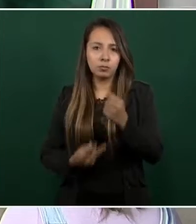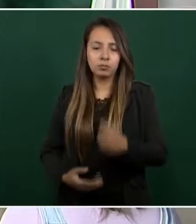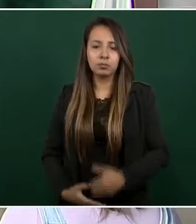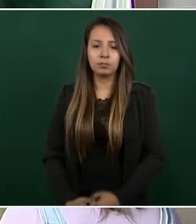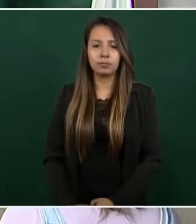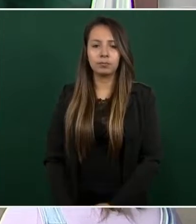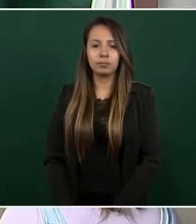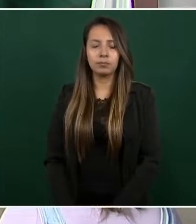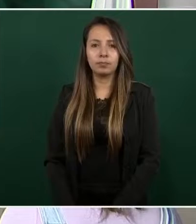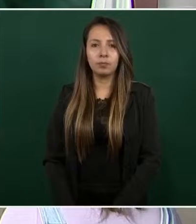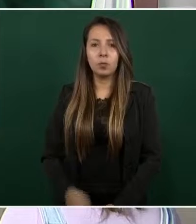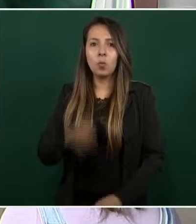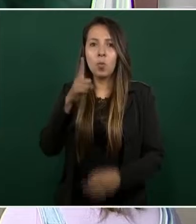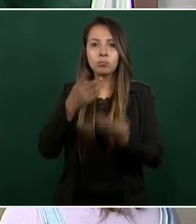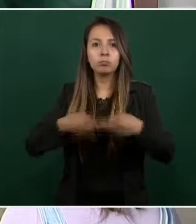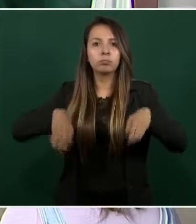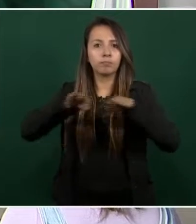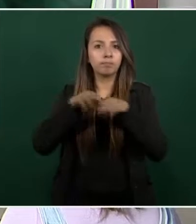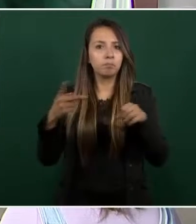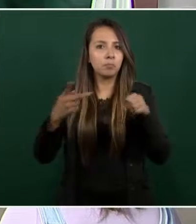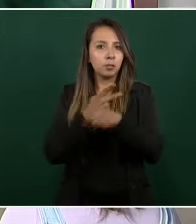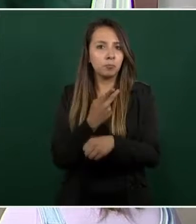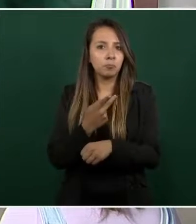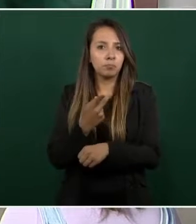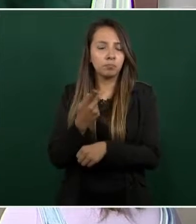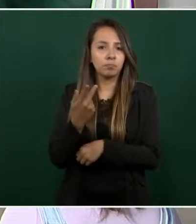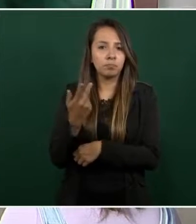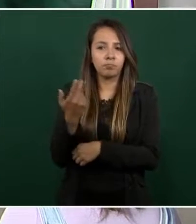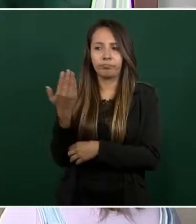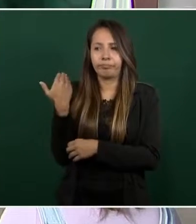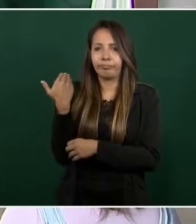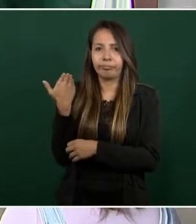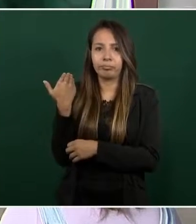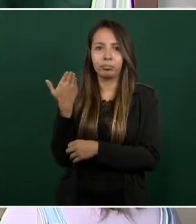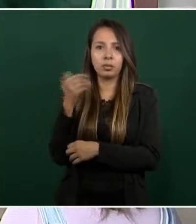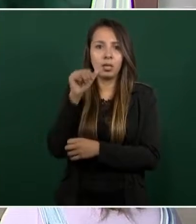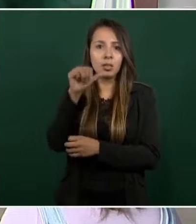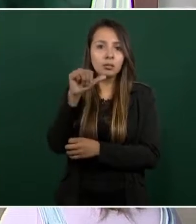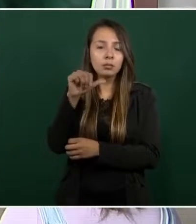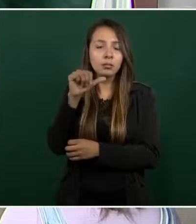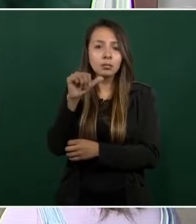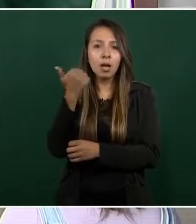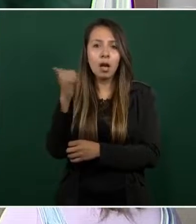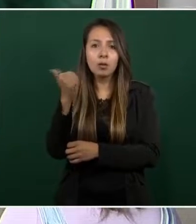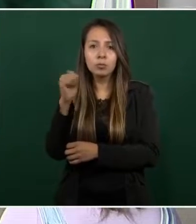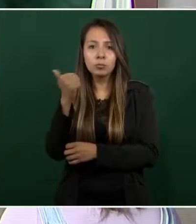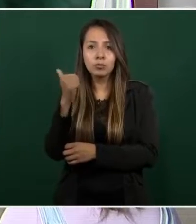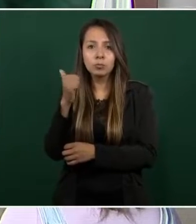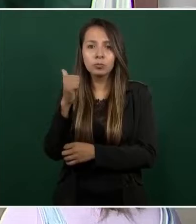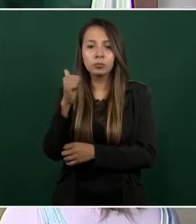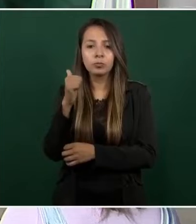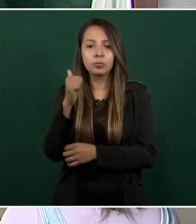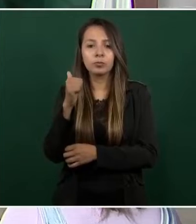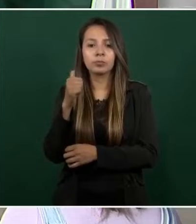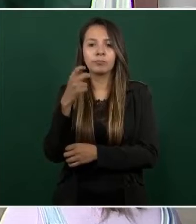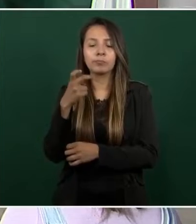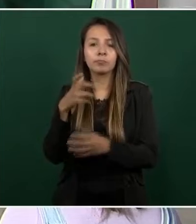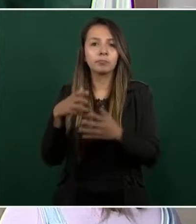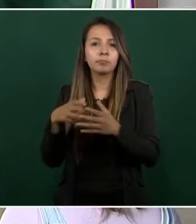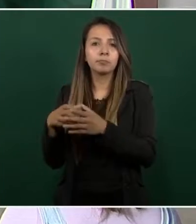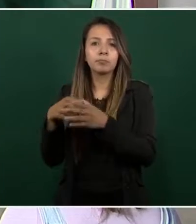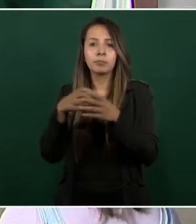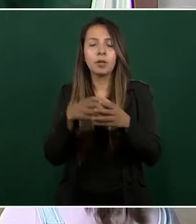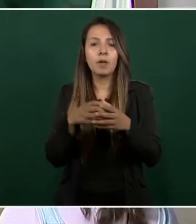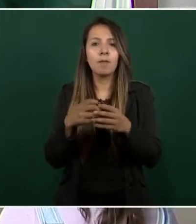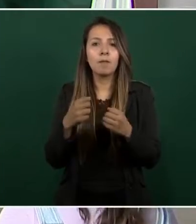Un evento relevante, la Guardia Nacional el pasado 16 de agosto pasó su revista de entrada, la Fuerza de